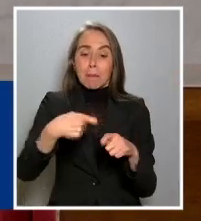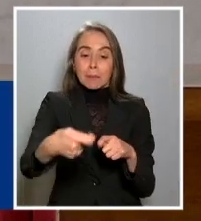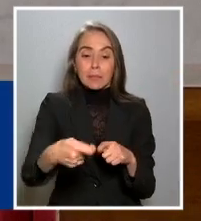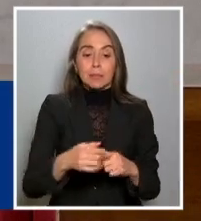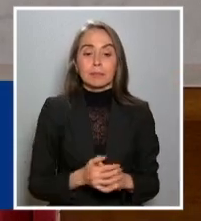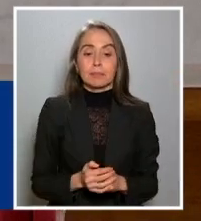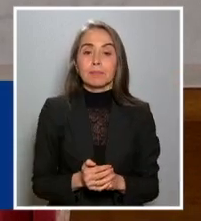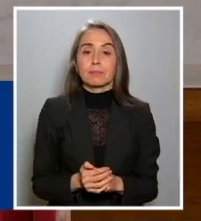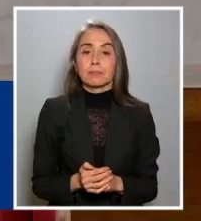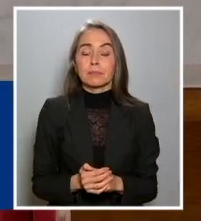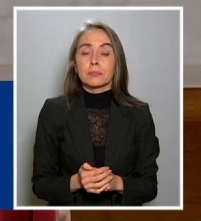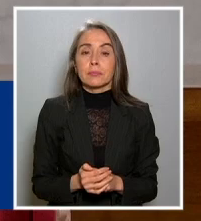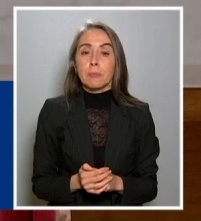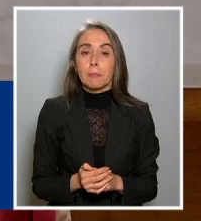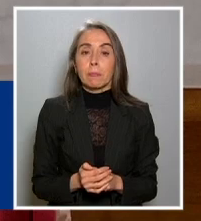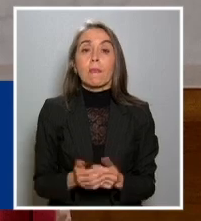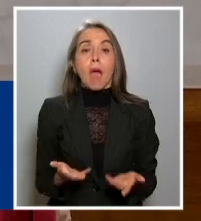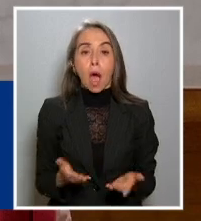Ahora,